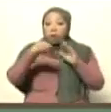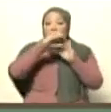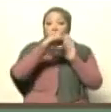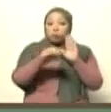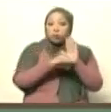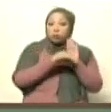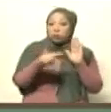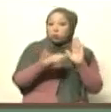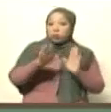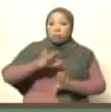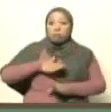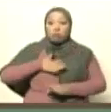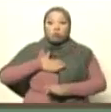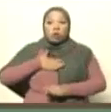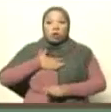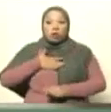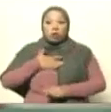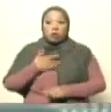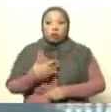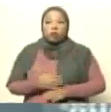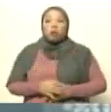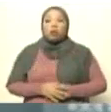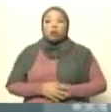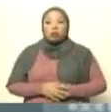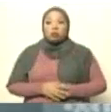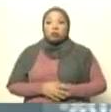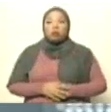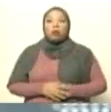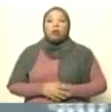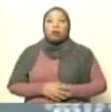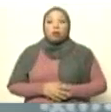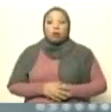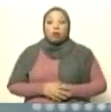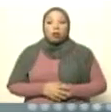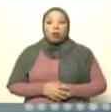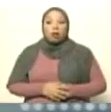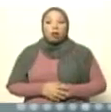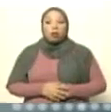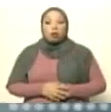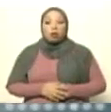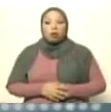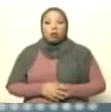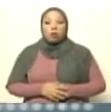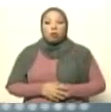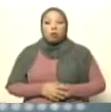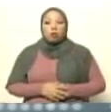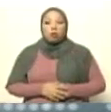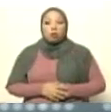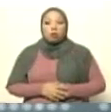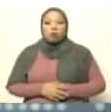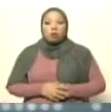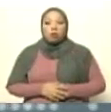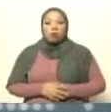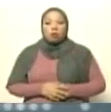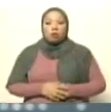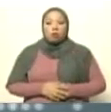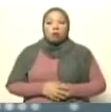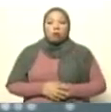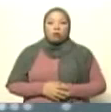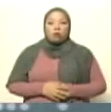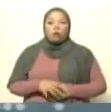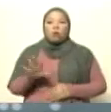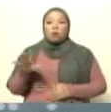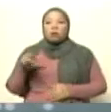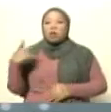todos los poderes fueron destituidos. Fiesta en el Palacio de Miraflores y nuestro pueblo en una incertidumbre